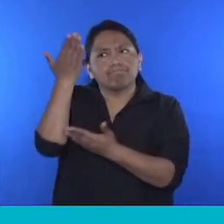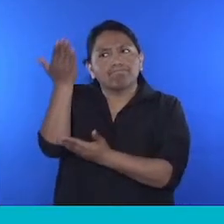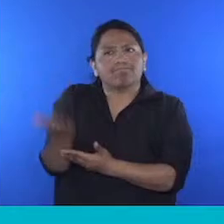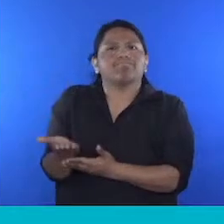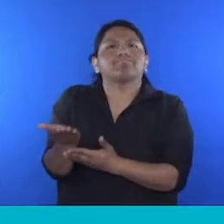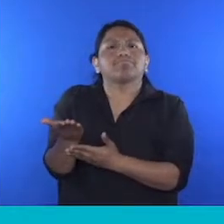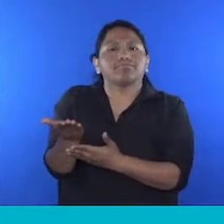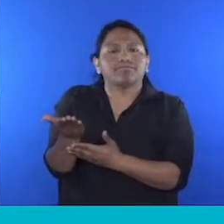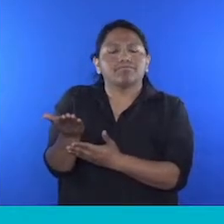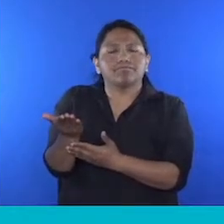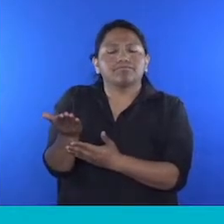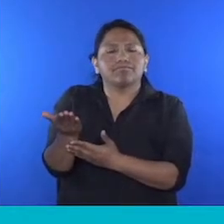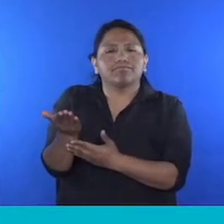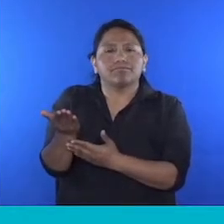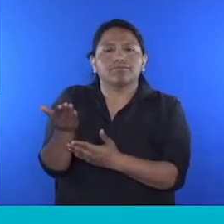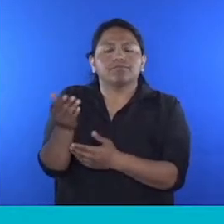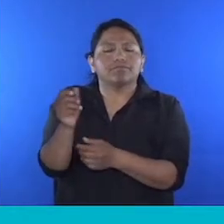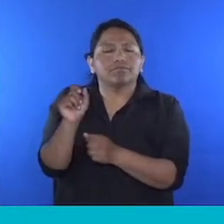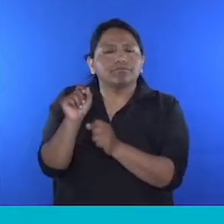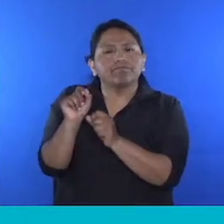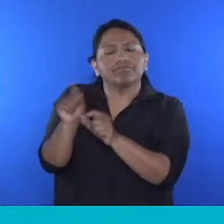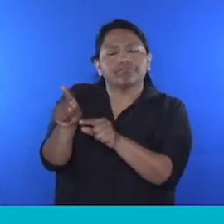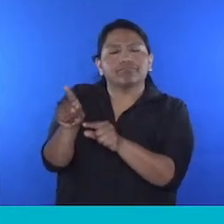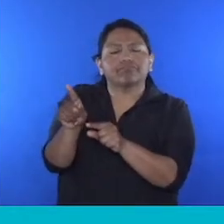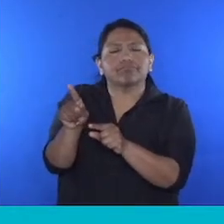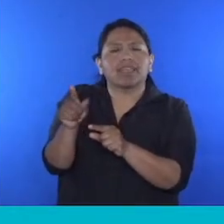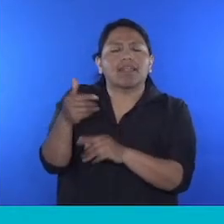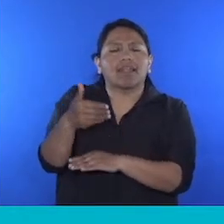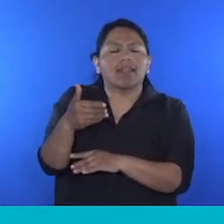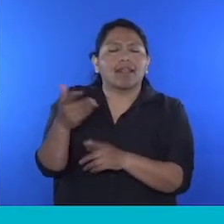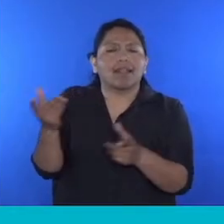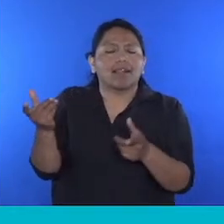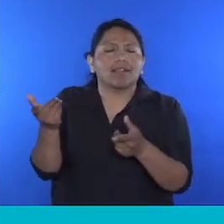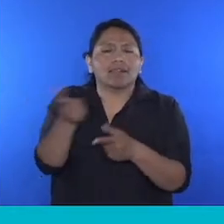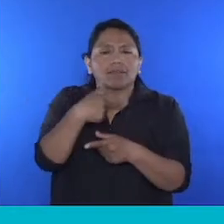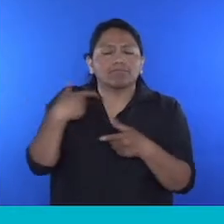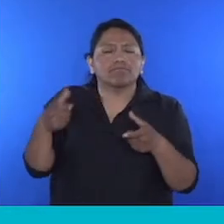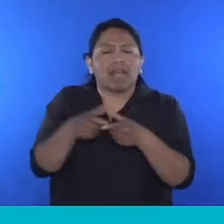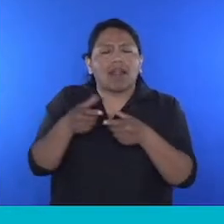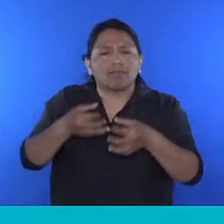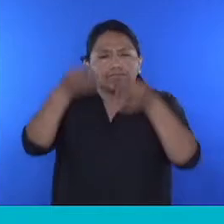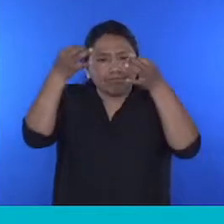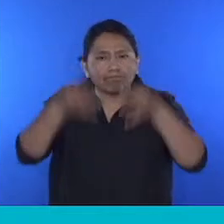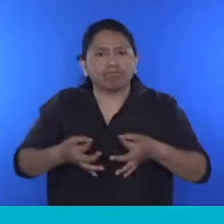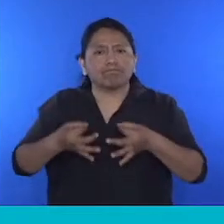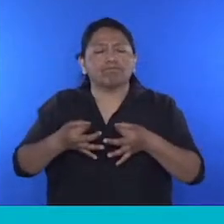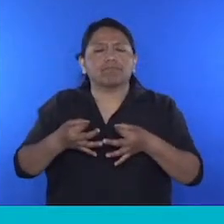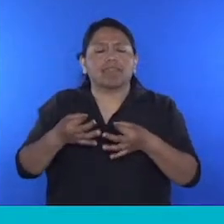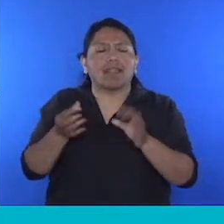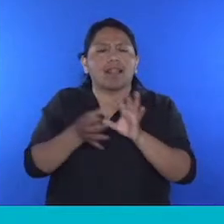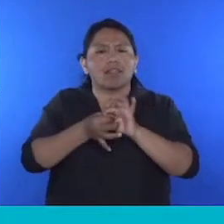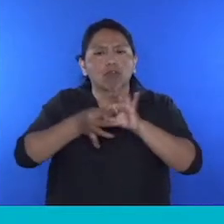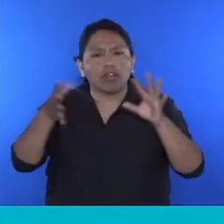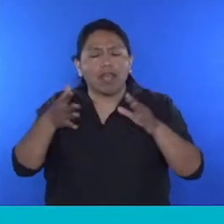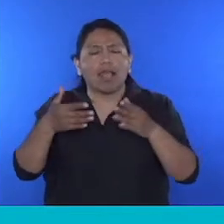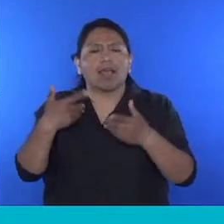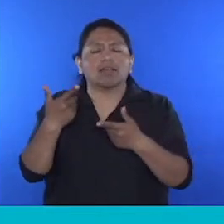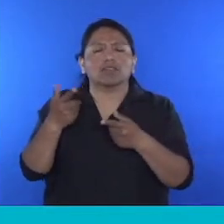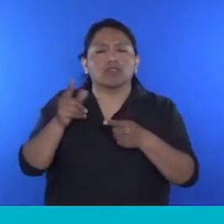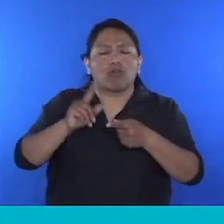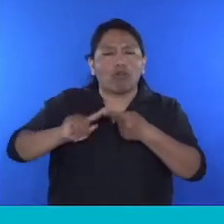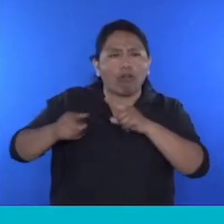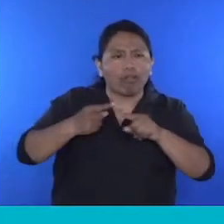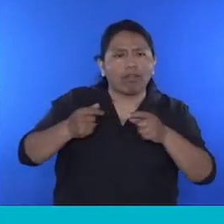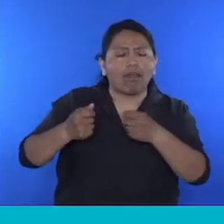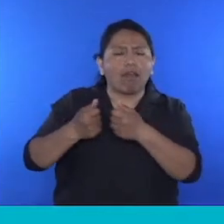simbolizada principalmente en el Consejo para la Consolidación de la Democracia, coordinado